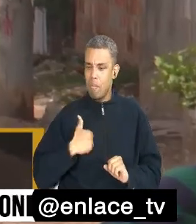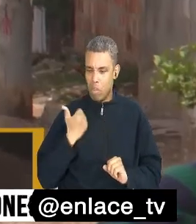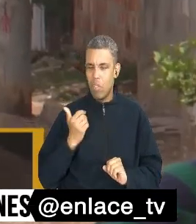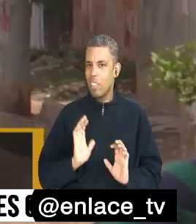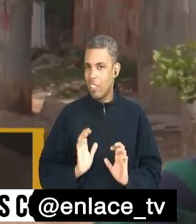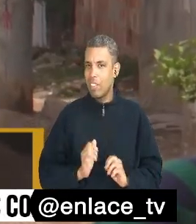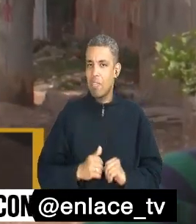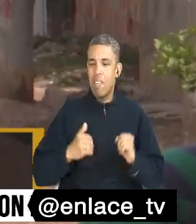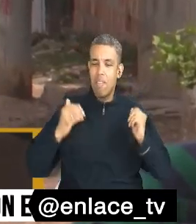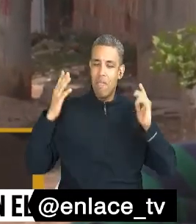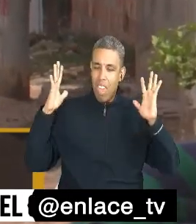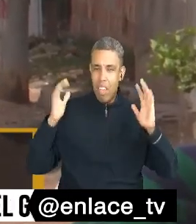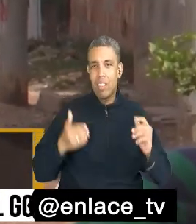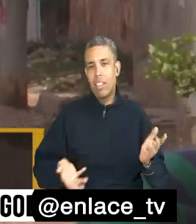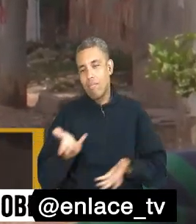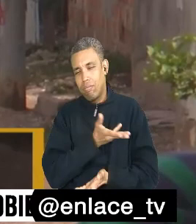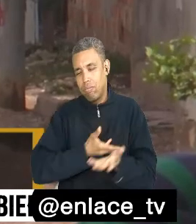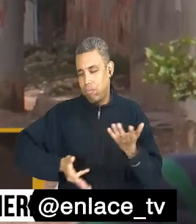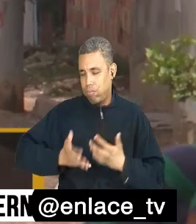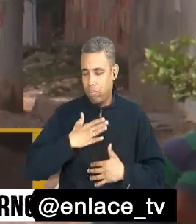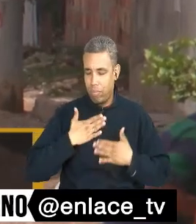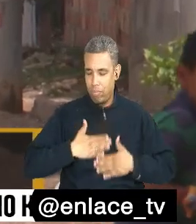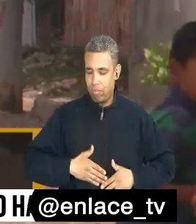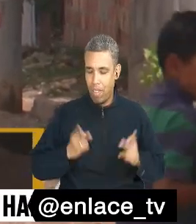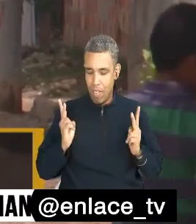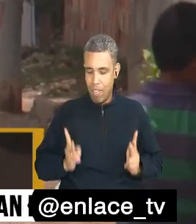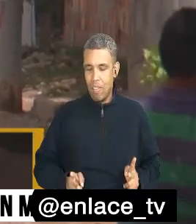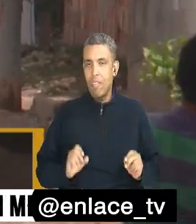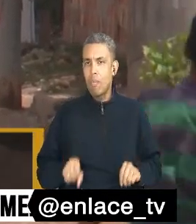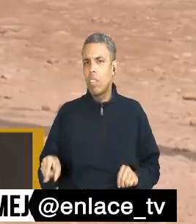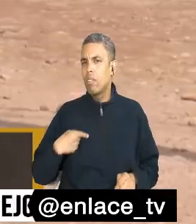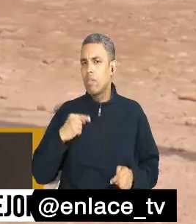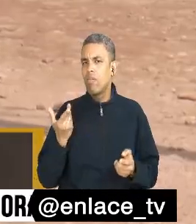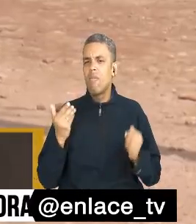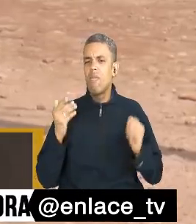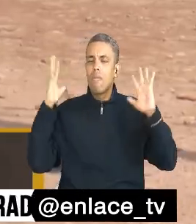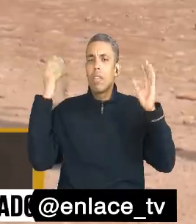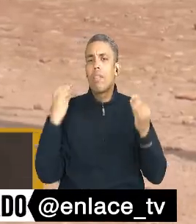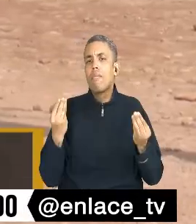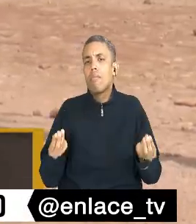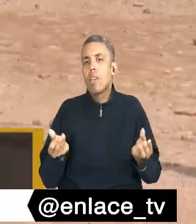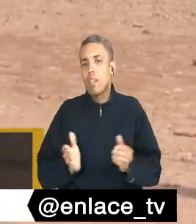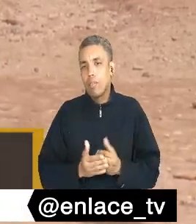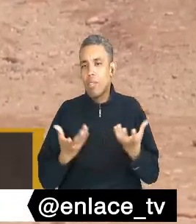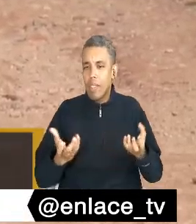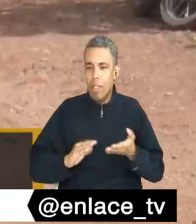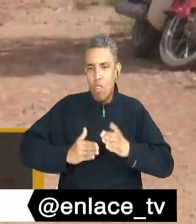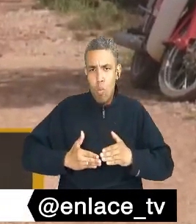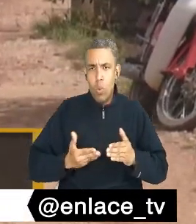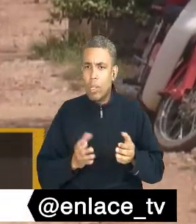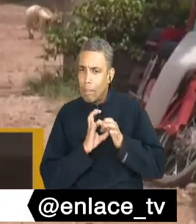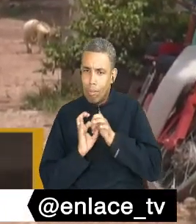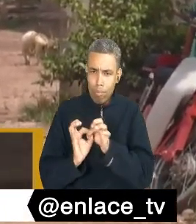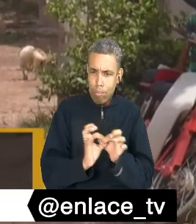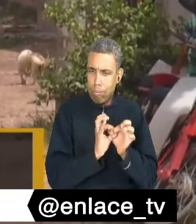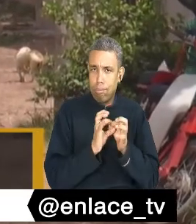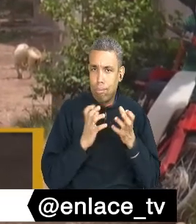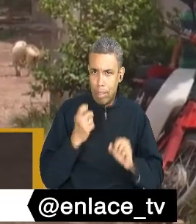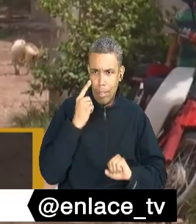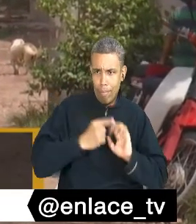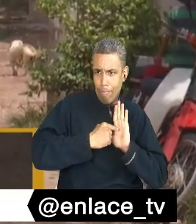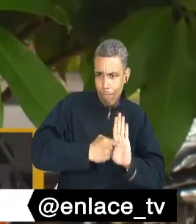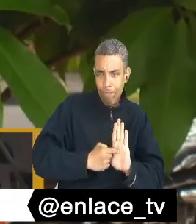esta fiesta los habitantes de este sector buscan integrar a las familias y demostrar que son una comunidad llena de gente trabajadora, honesta y con ganas de